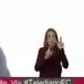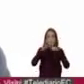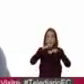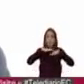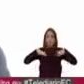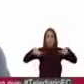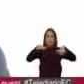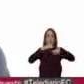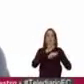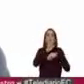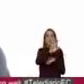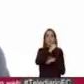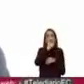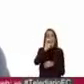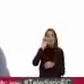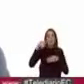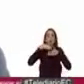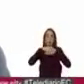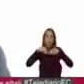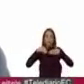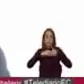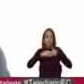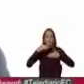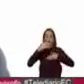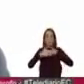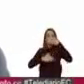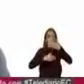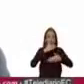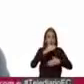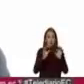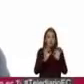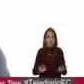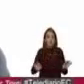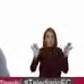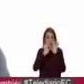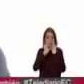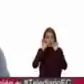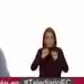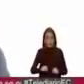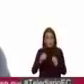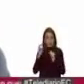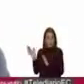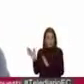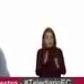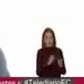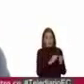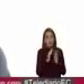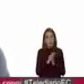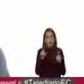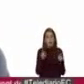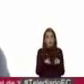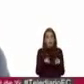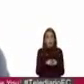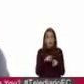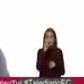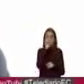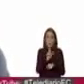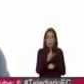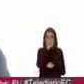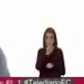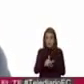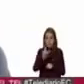bien 500 dólares pueden sonar a poco, hay que tomar en cuenta que según las últimas encuestas de empleo de INEC, una persona en el